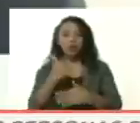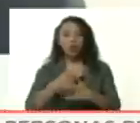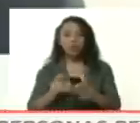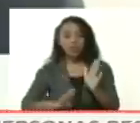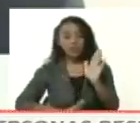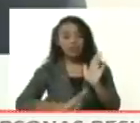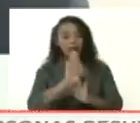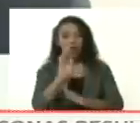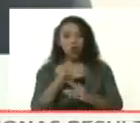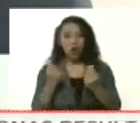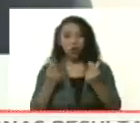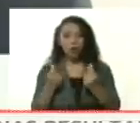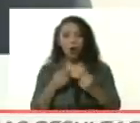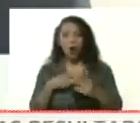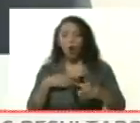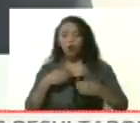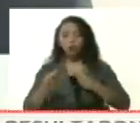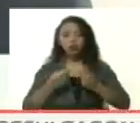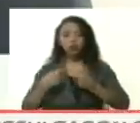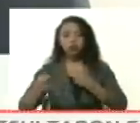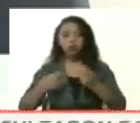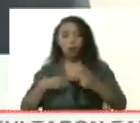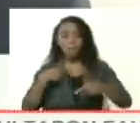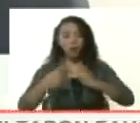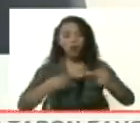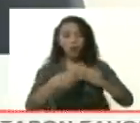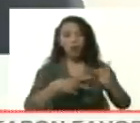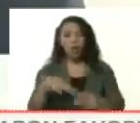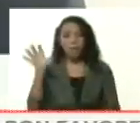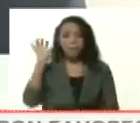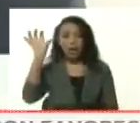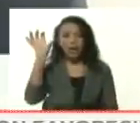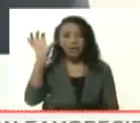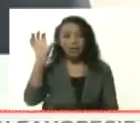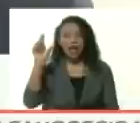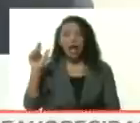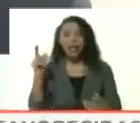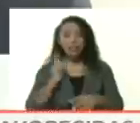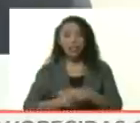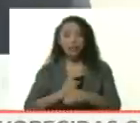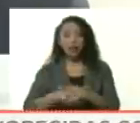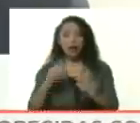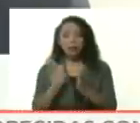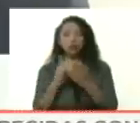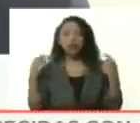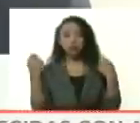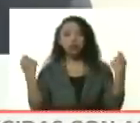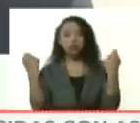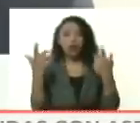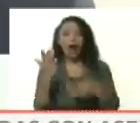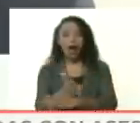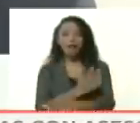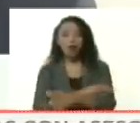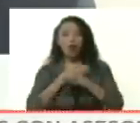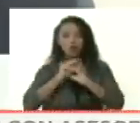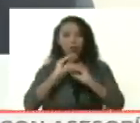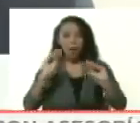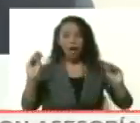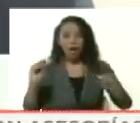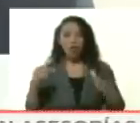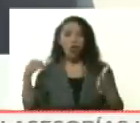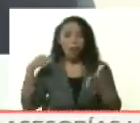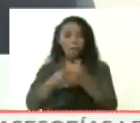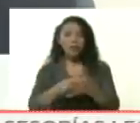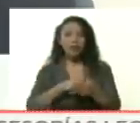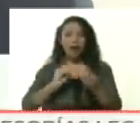económico, comercial y productivo del país al tiempo que promueve la paz ante los llamados golpistas que ha